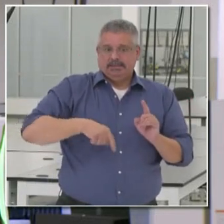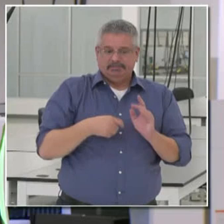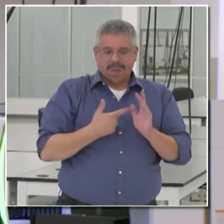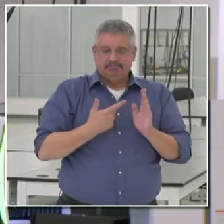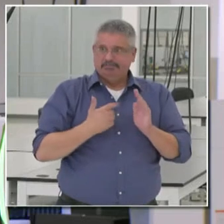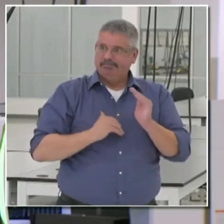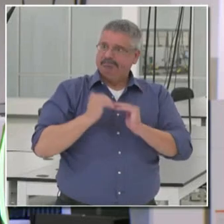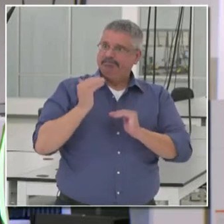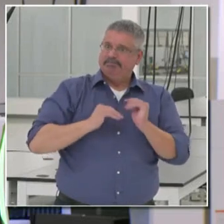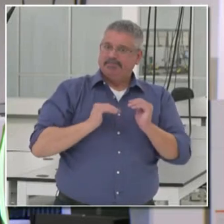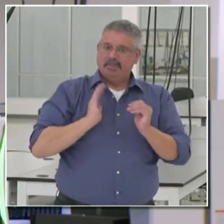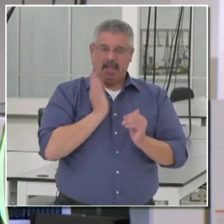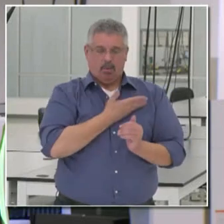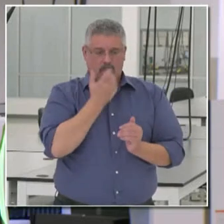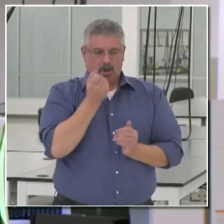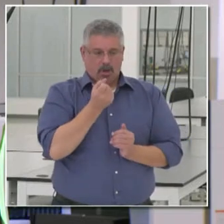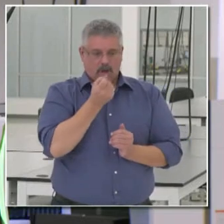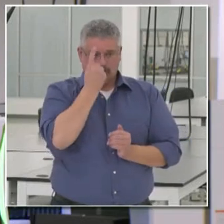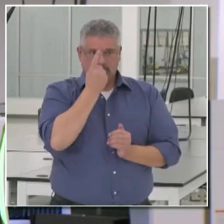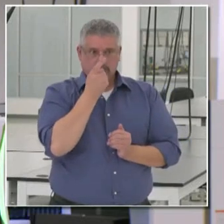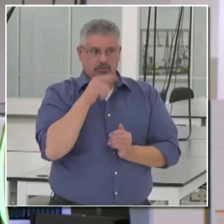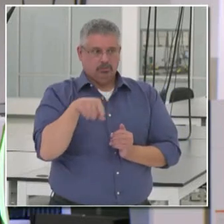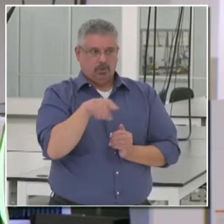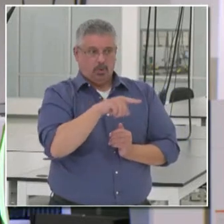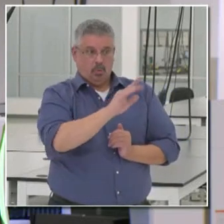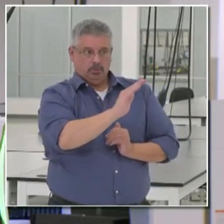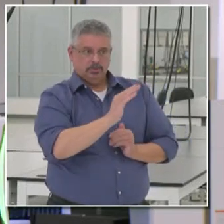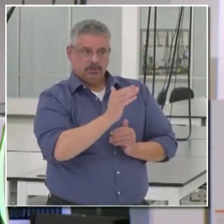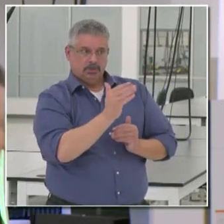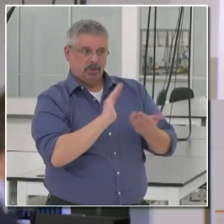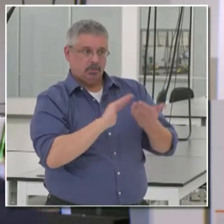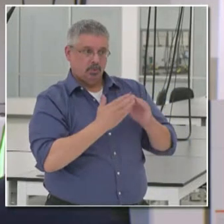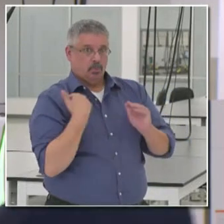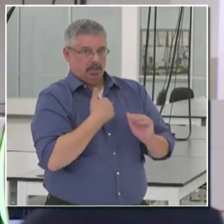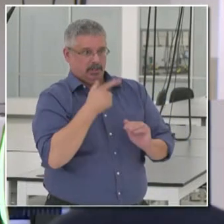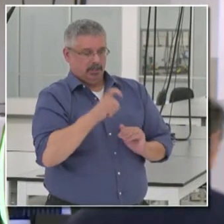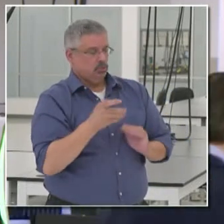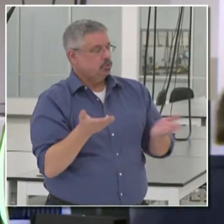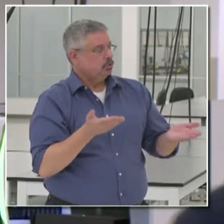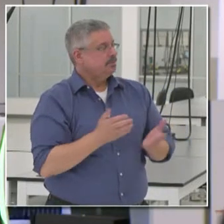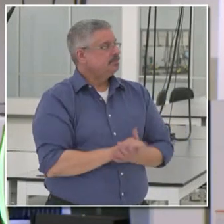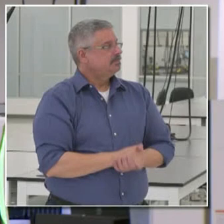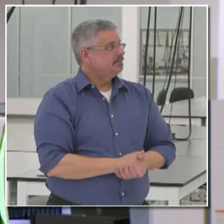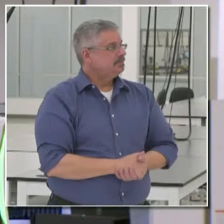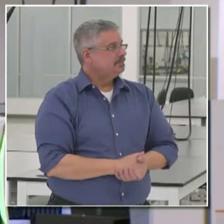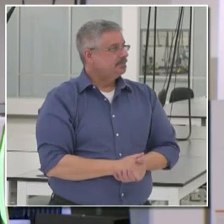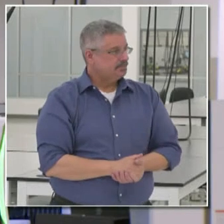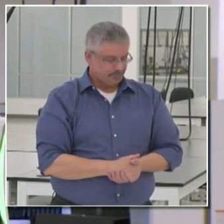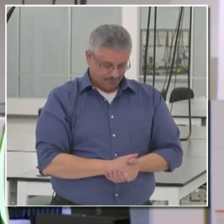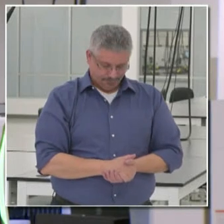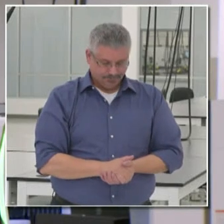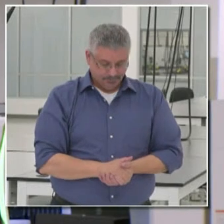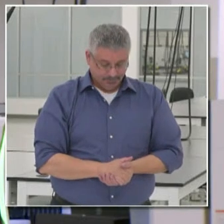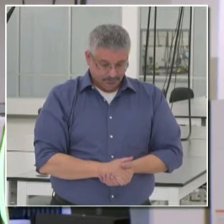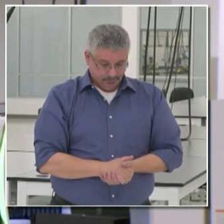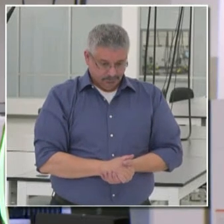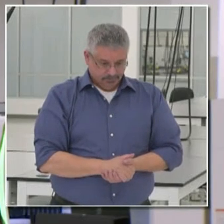estado en cuanto a la privatización para las comunidades que han recibido bajos servicios de autor por favor